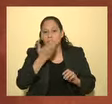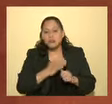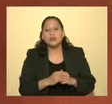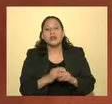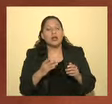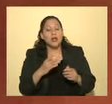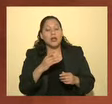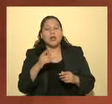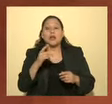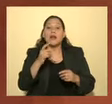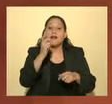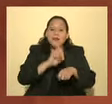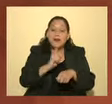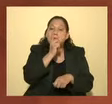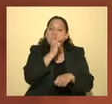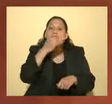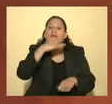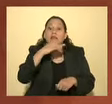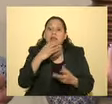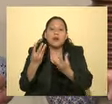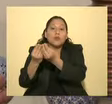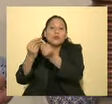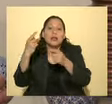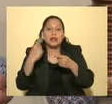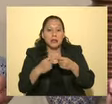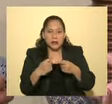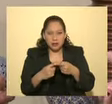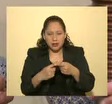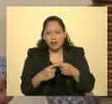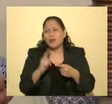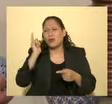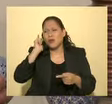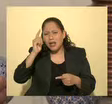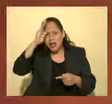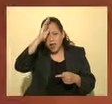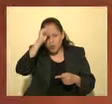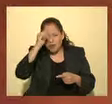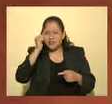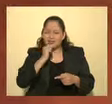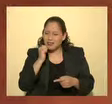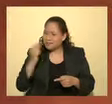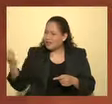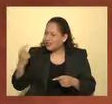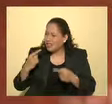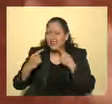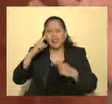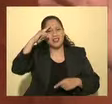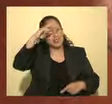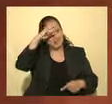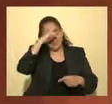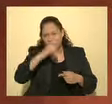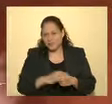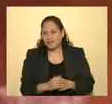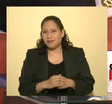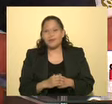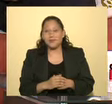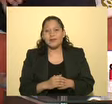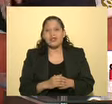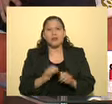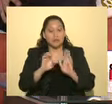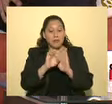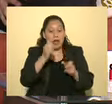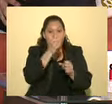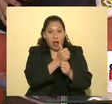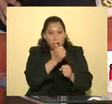quién se van a ir el Día del Padre? Ojalá que los acuerdos fueran civilizados, pero es muy complicado. Sobre todo los navideños, cuando ¿no? hay